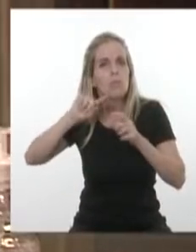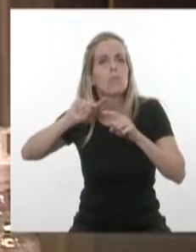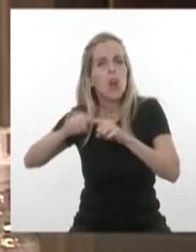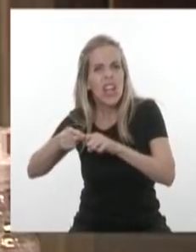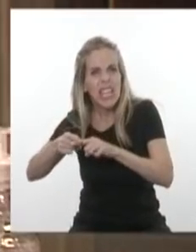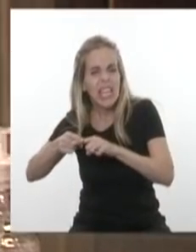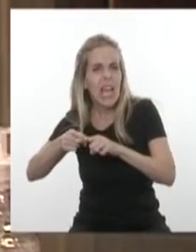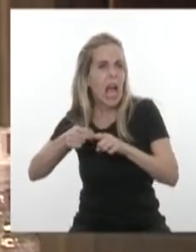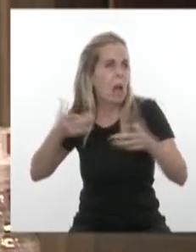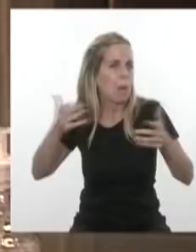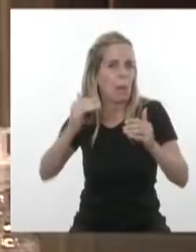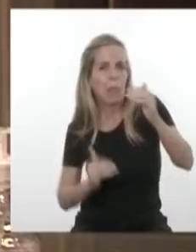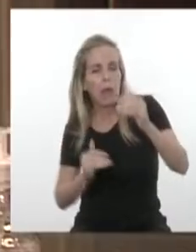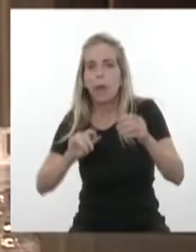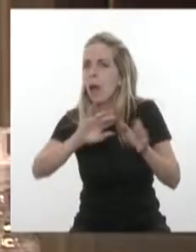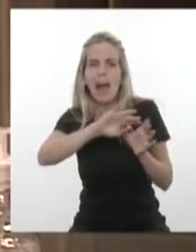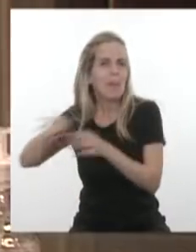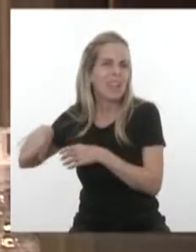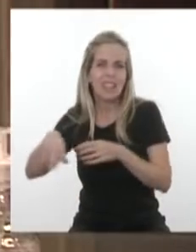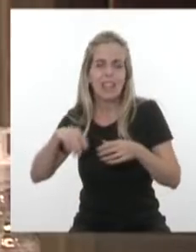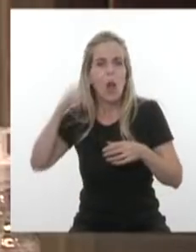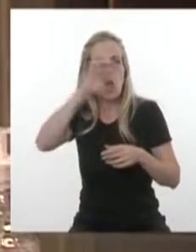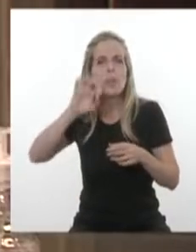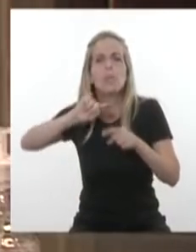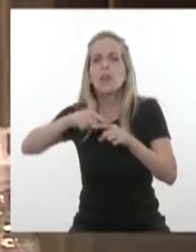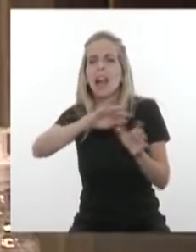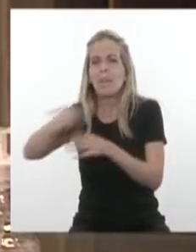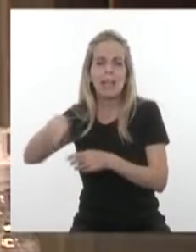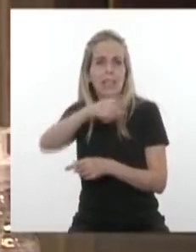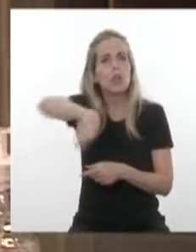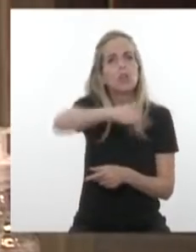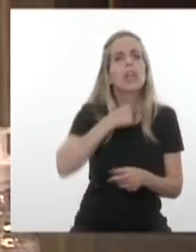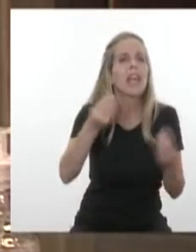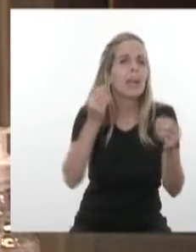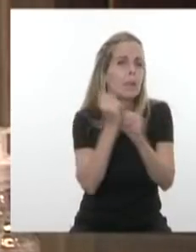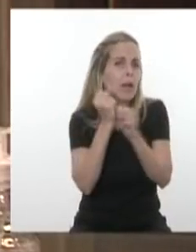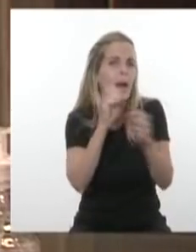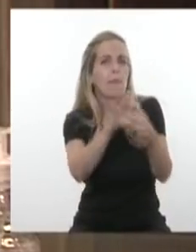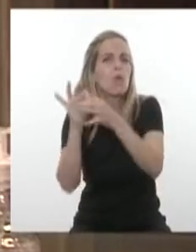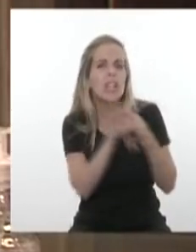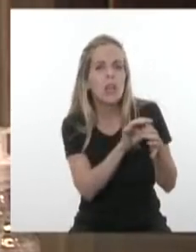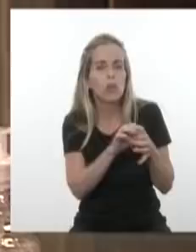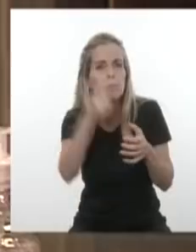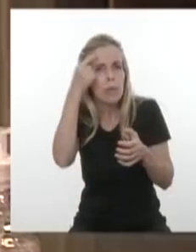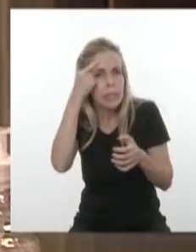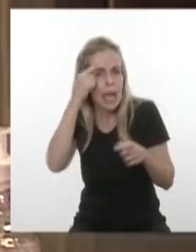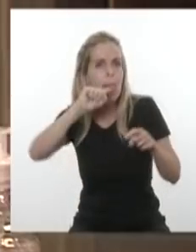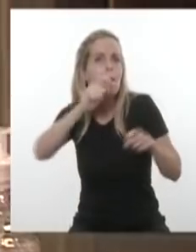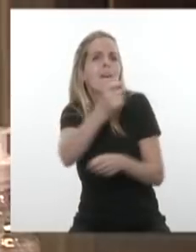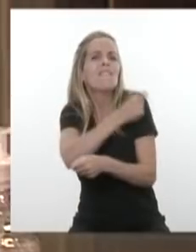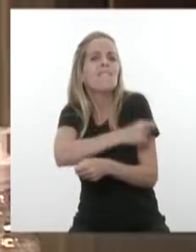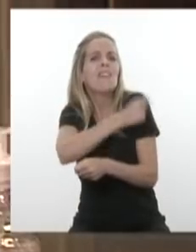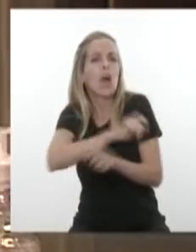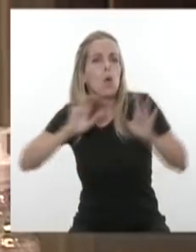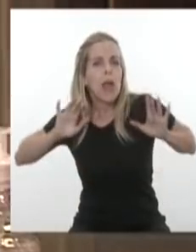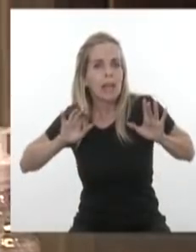sociales queremos el cuidado colectivo y la vacunación trabajamos de manera coordinada con